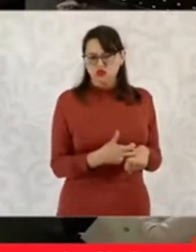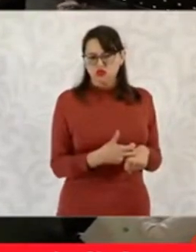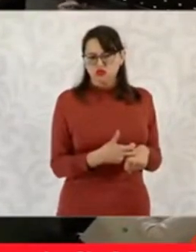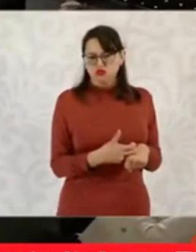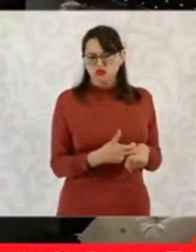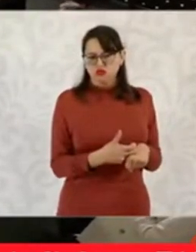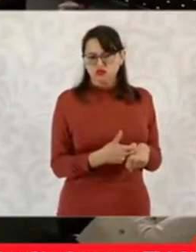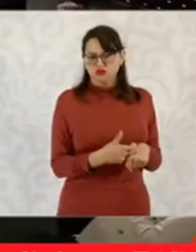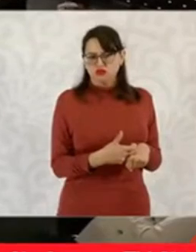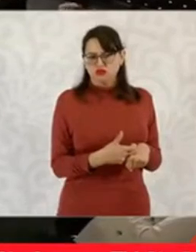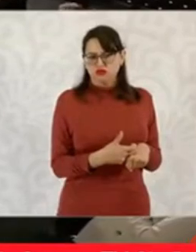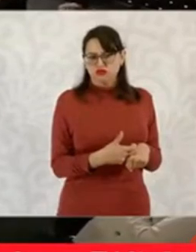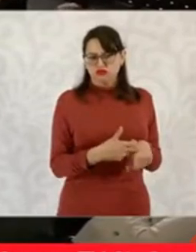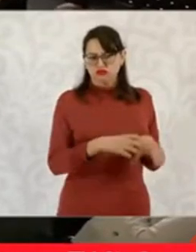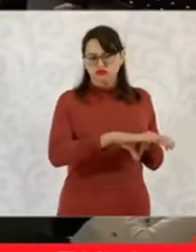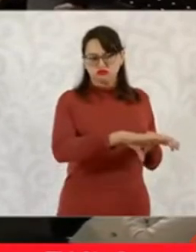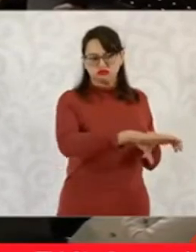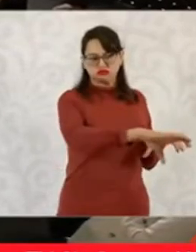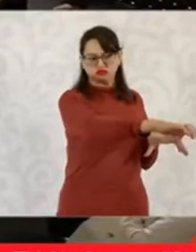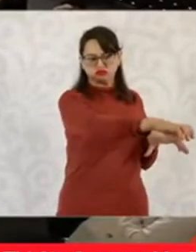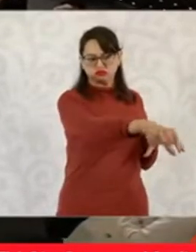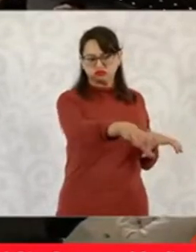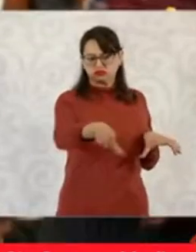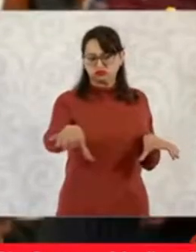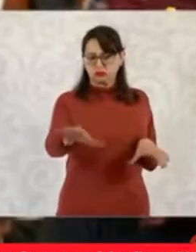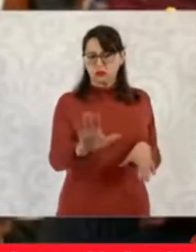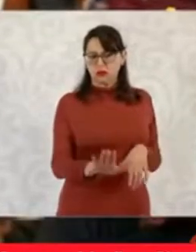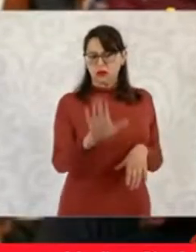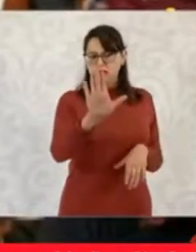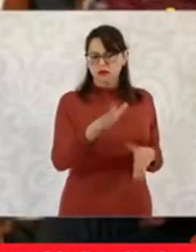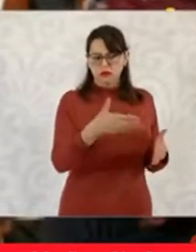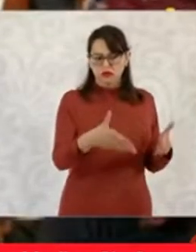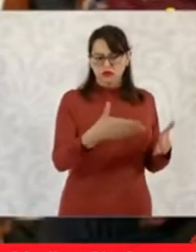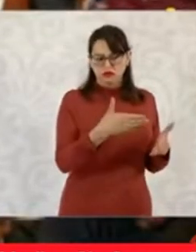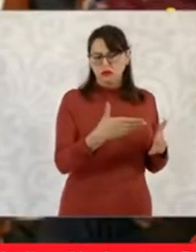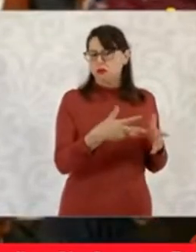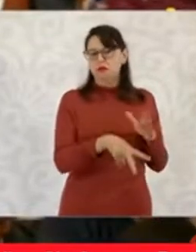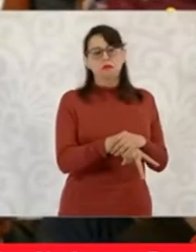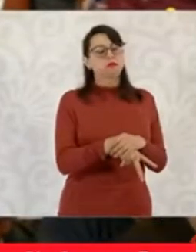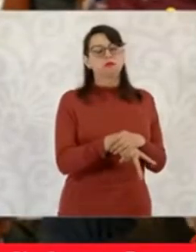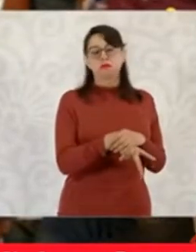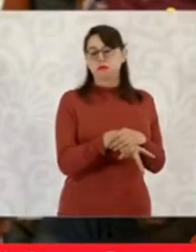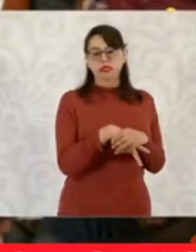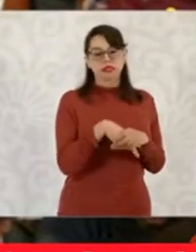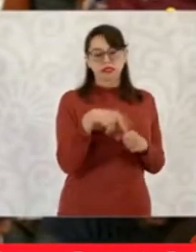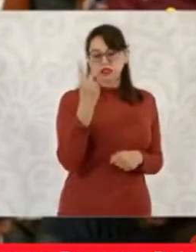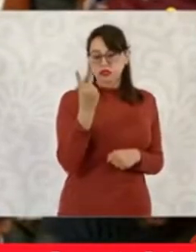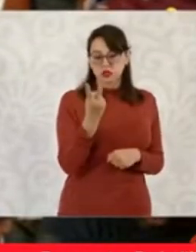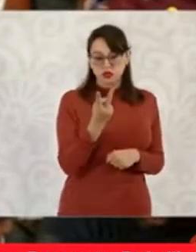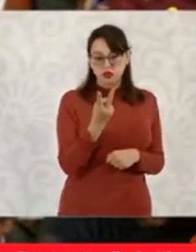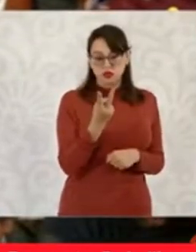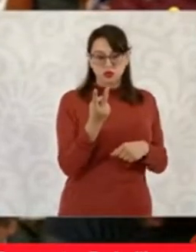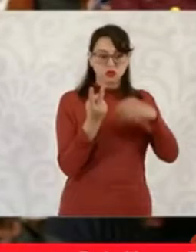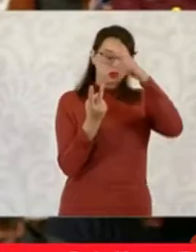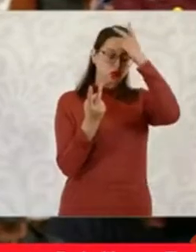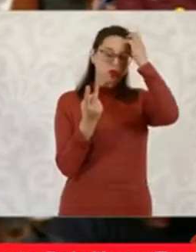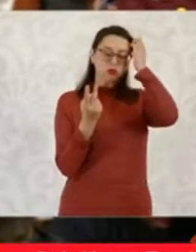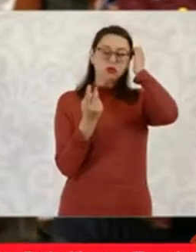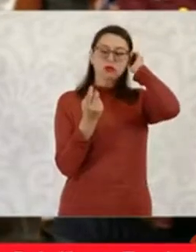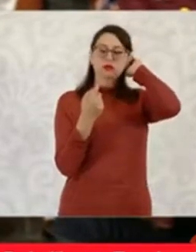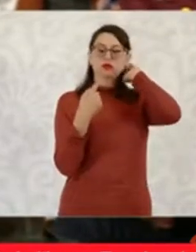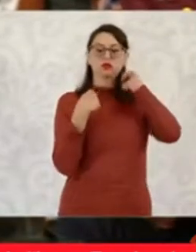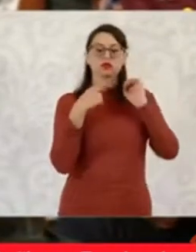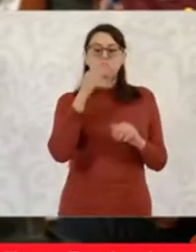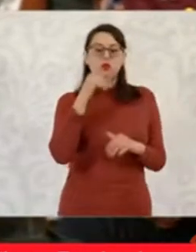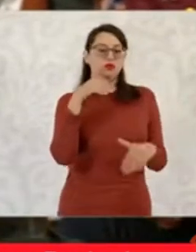en una cocina donde se ponen trastes y todo esto. No tenía nada, estaba completamente vacío y obviamente es a la distancia que podíamos